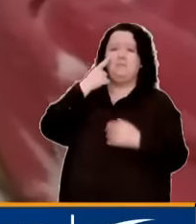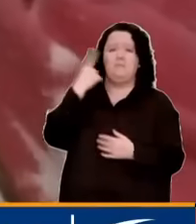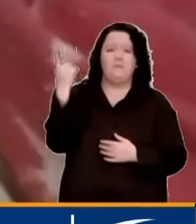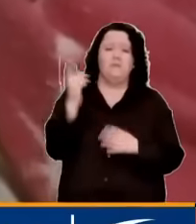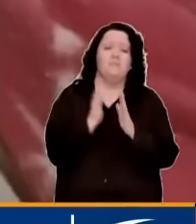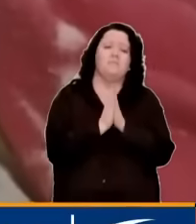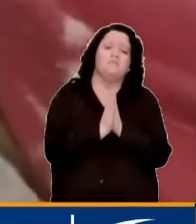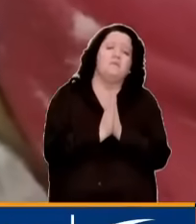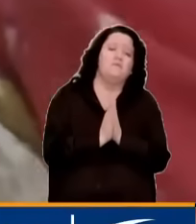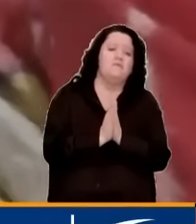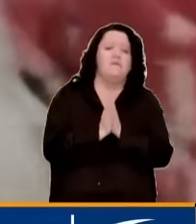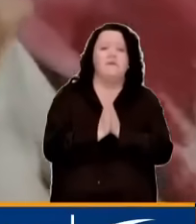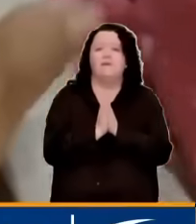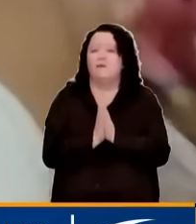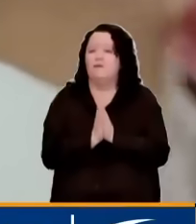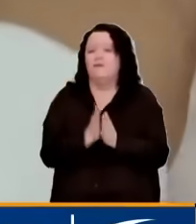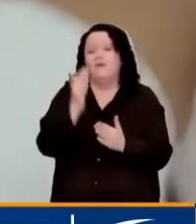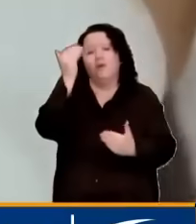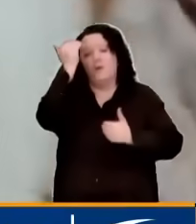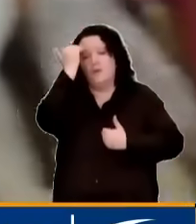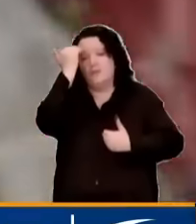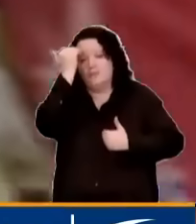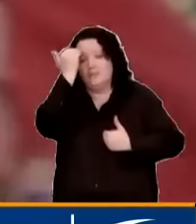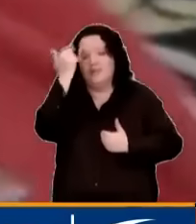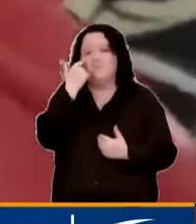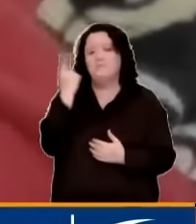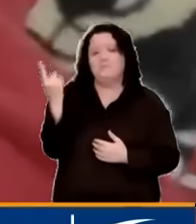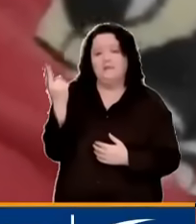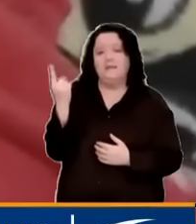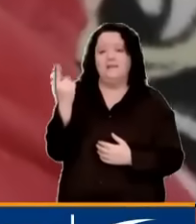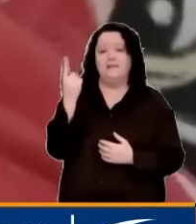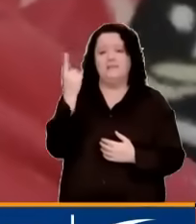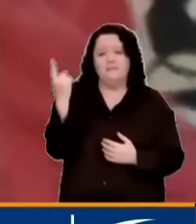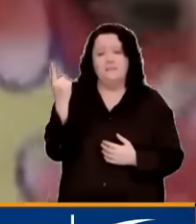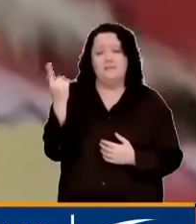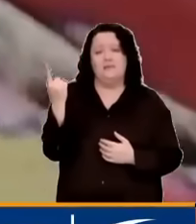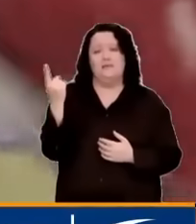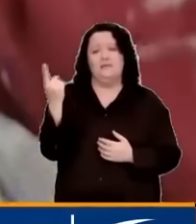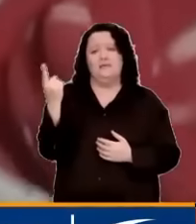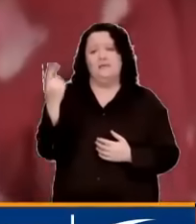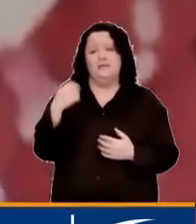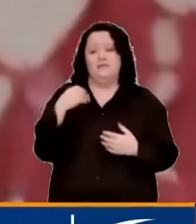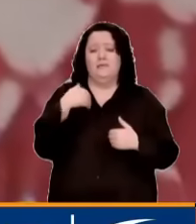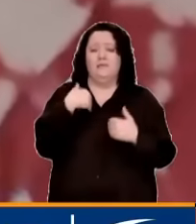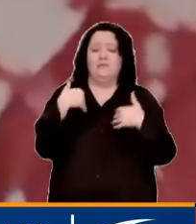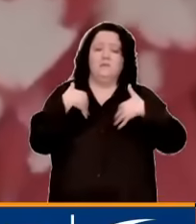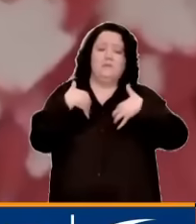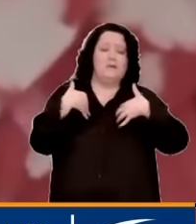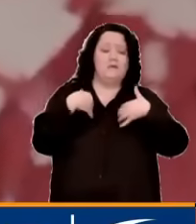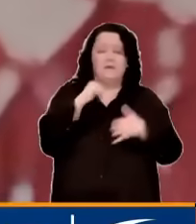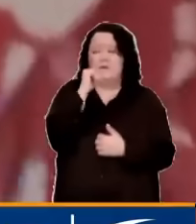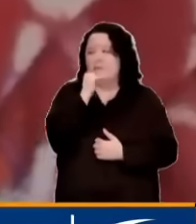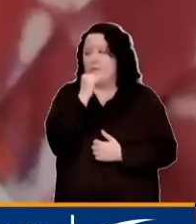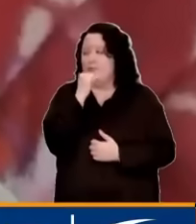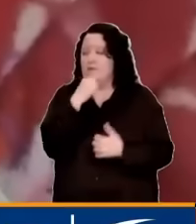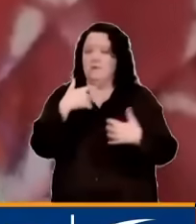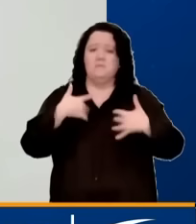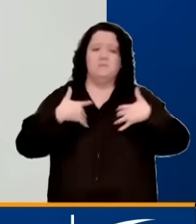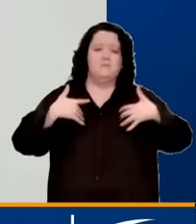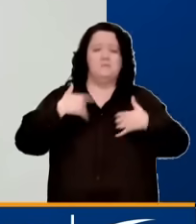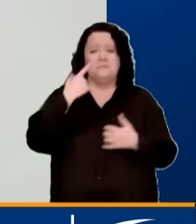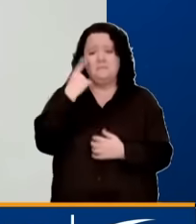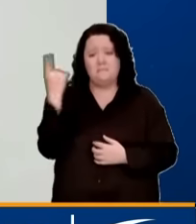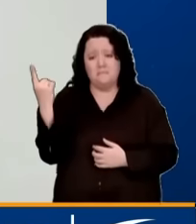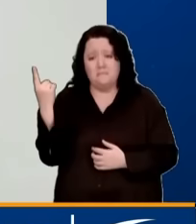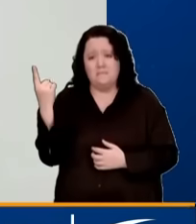se los suplico, tomen conciencia, mire. Mire cómo sufren estos animalitos.